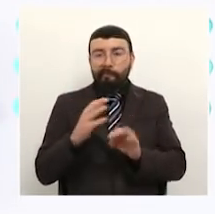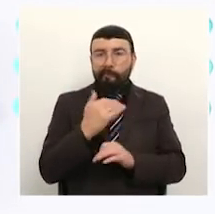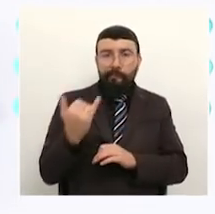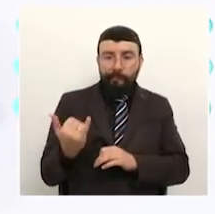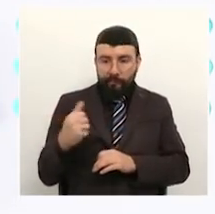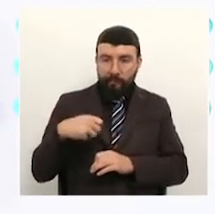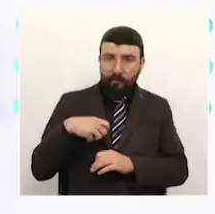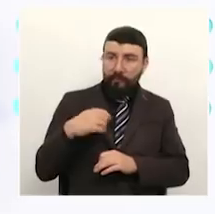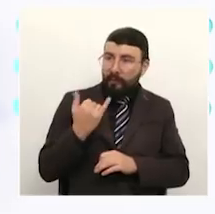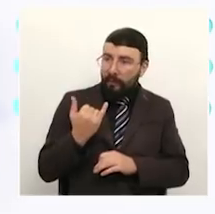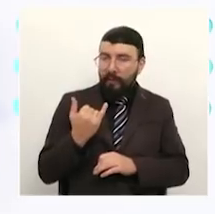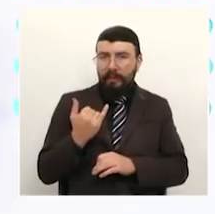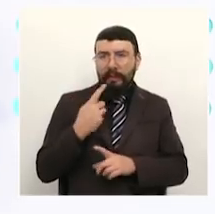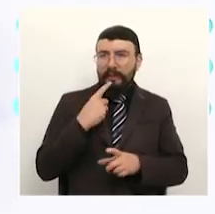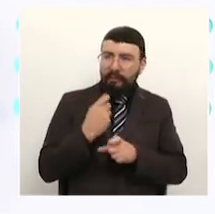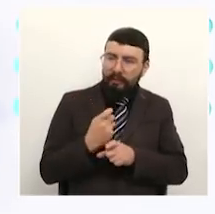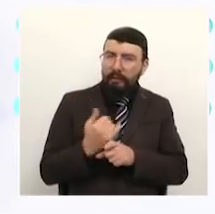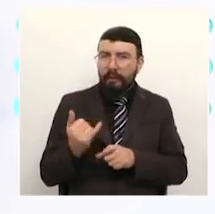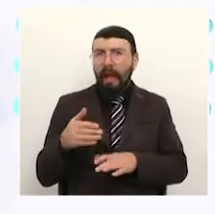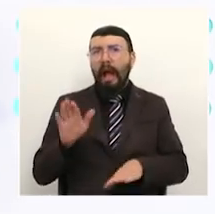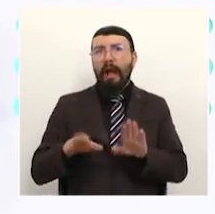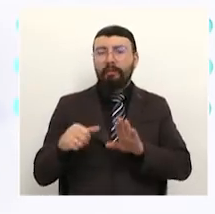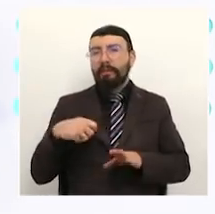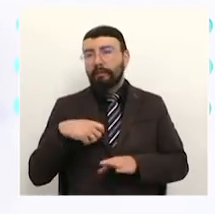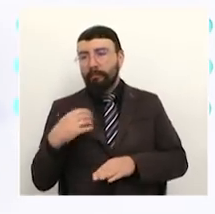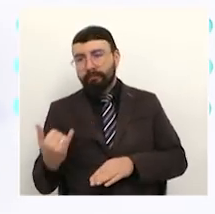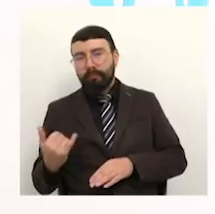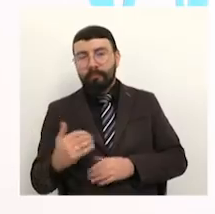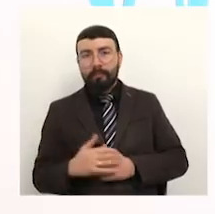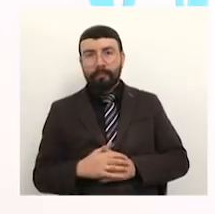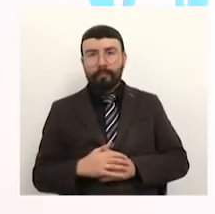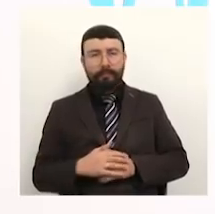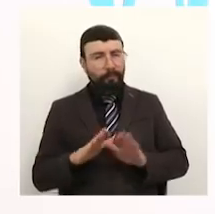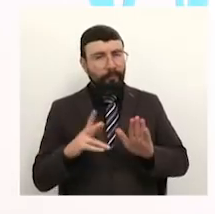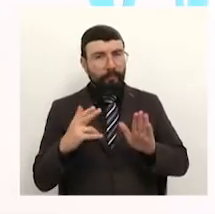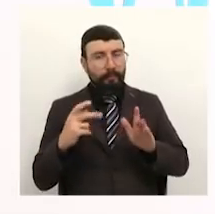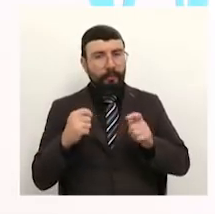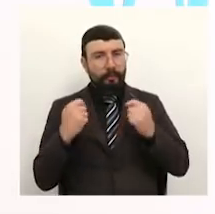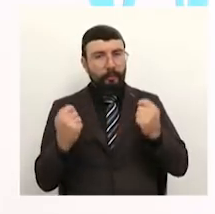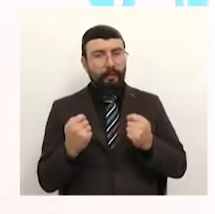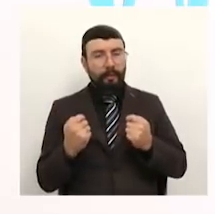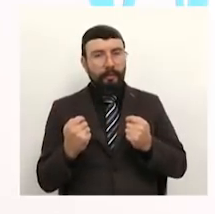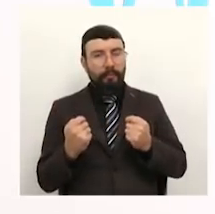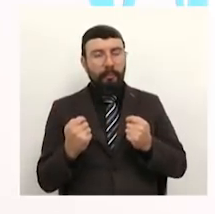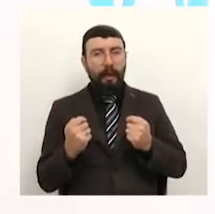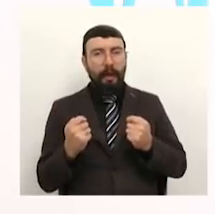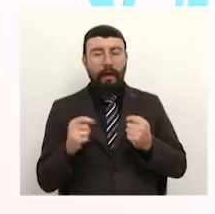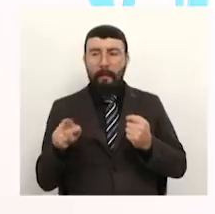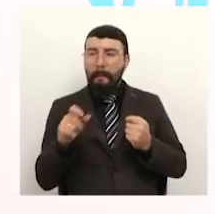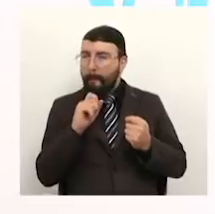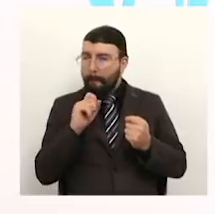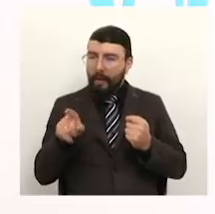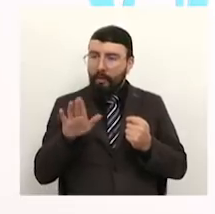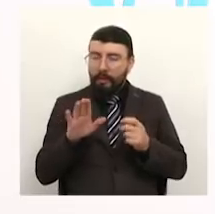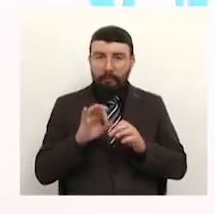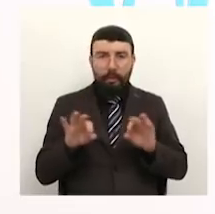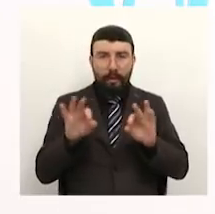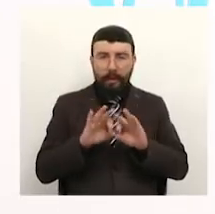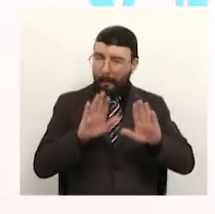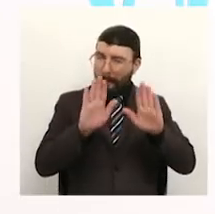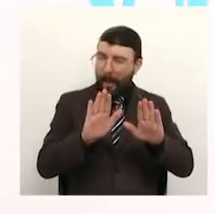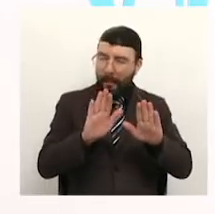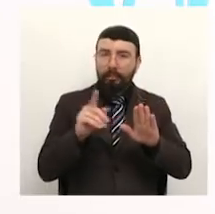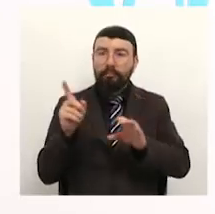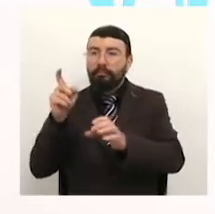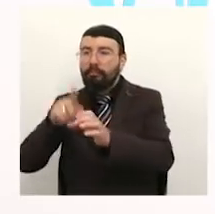dificultades epidemiológicas que estábamos hablando críticas que tenemos bueno vamos a este corte comerciales porque termine de una pregunta muy interesante y la voy a dejar para